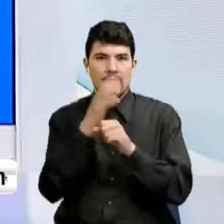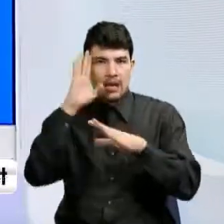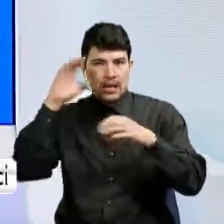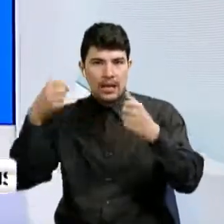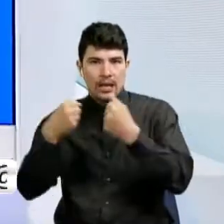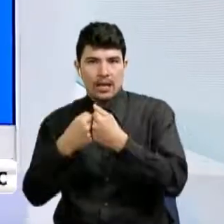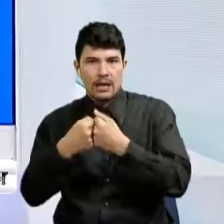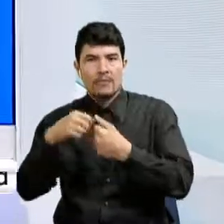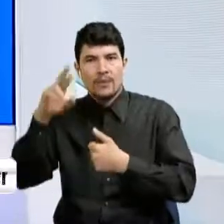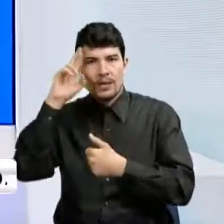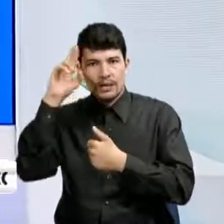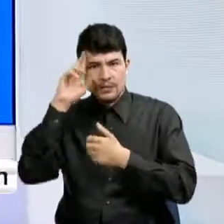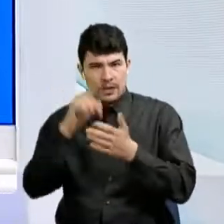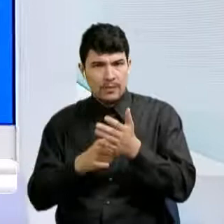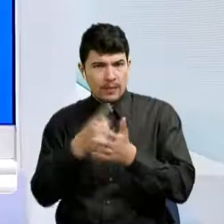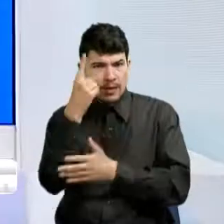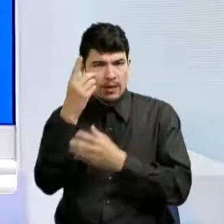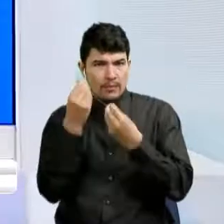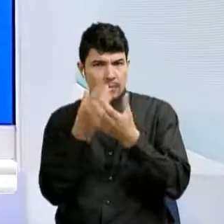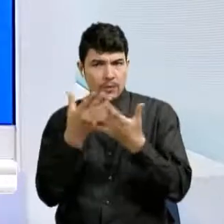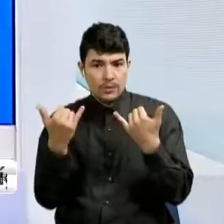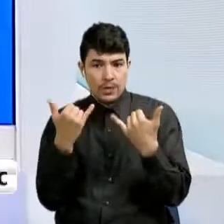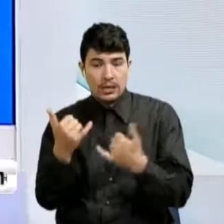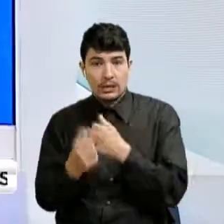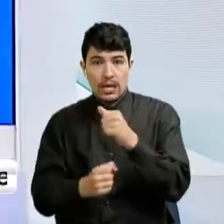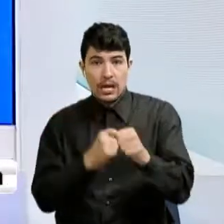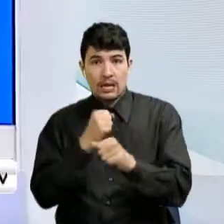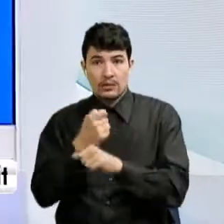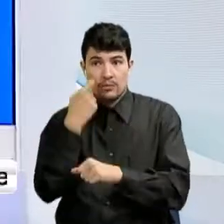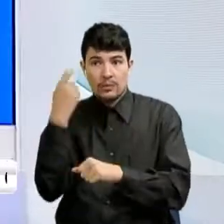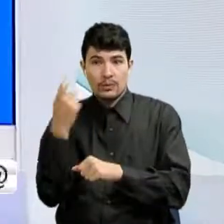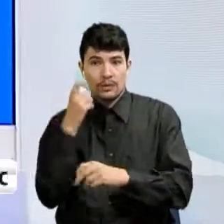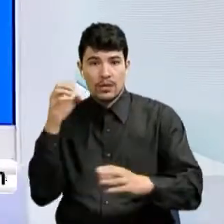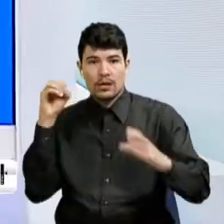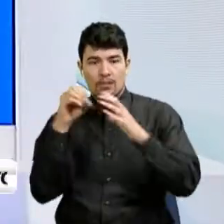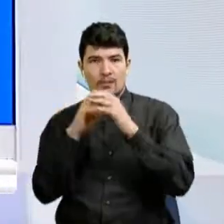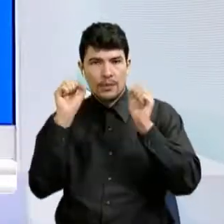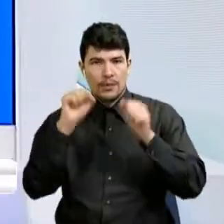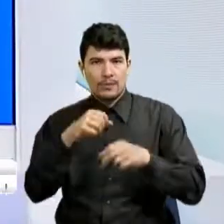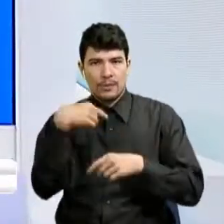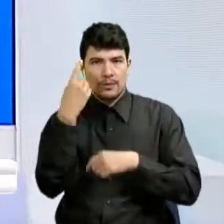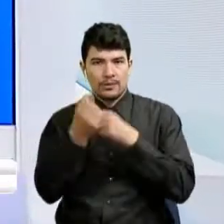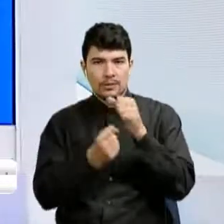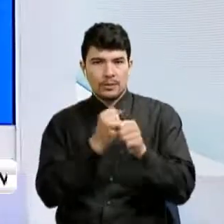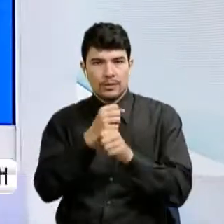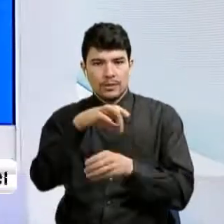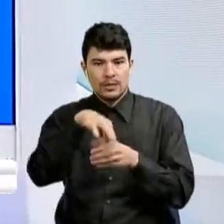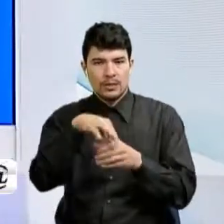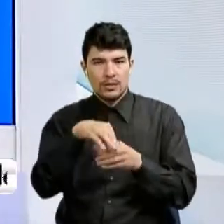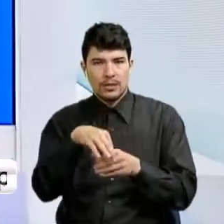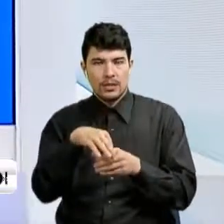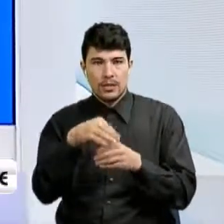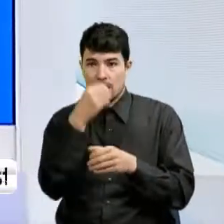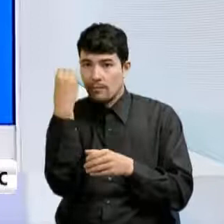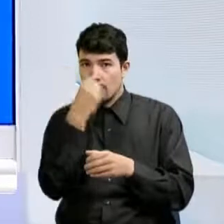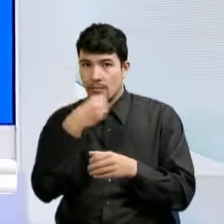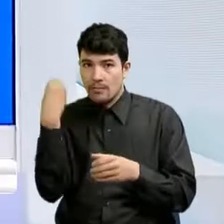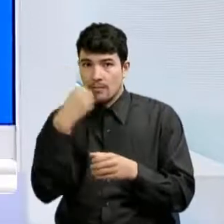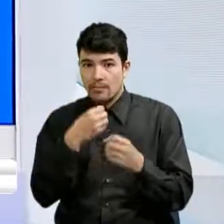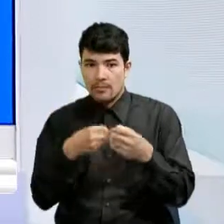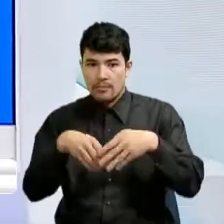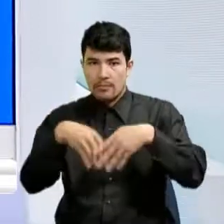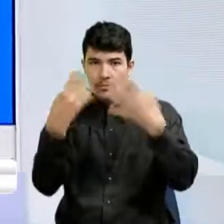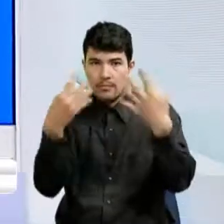será este el primero de muchos que este año buscarán jalar para la llegada a las elecciones en el 2018 la corrupción es la carta de